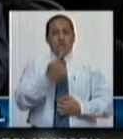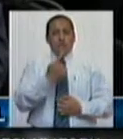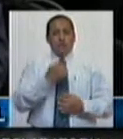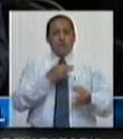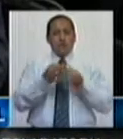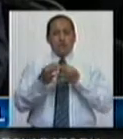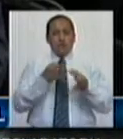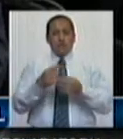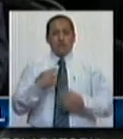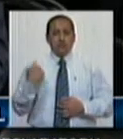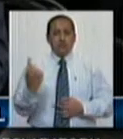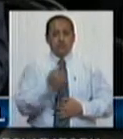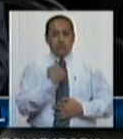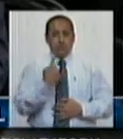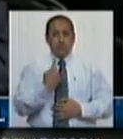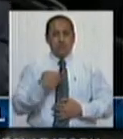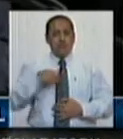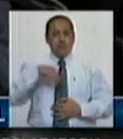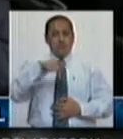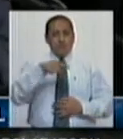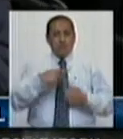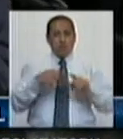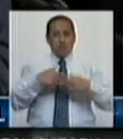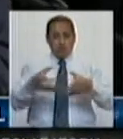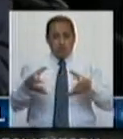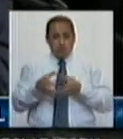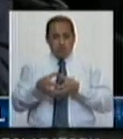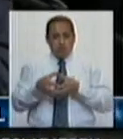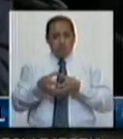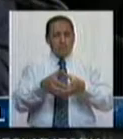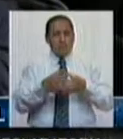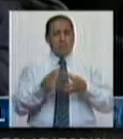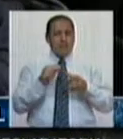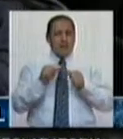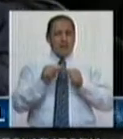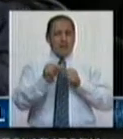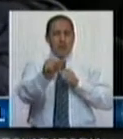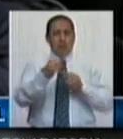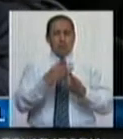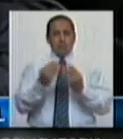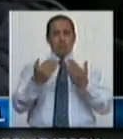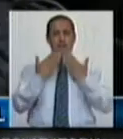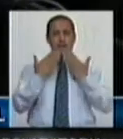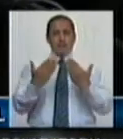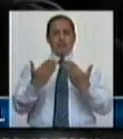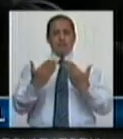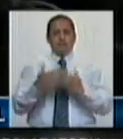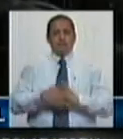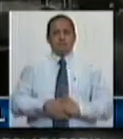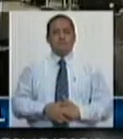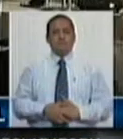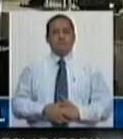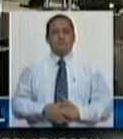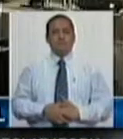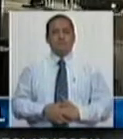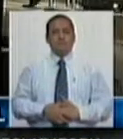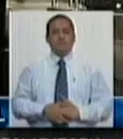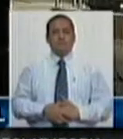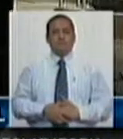solos podemos avanzar rápido, pero si vamos juntos, vamos a ir más lejos. Muchas gracias.